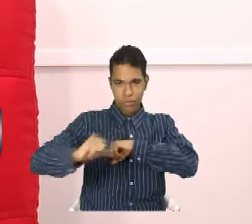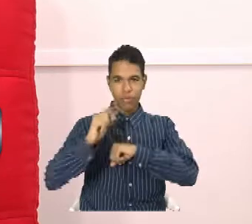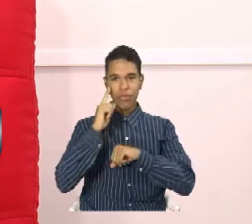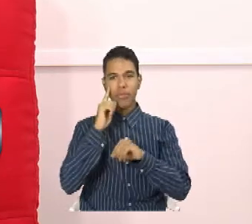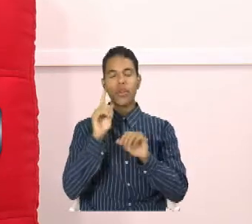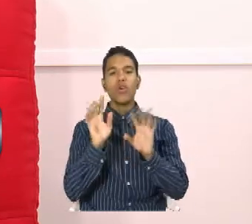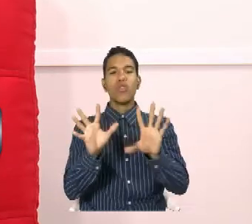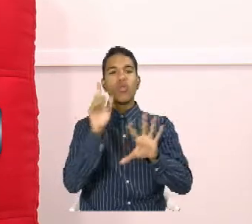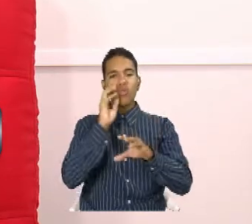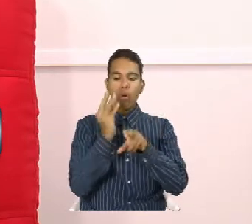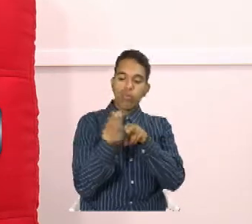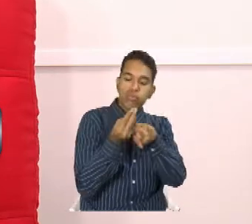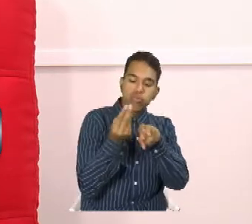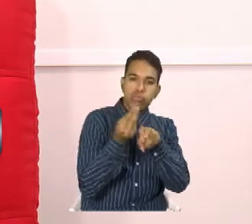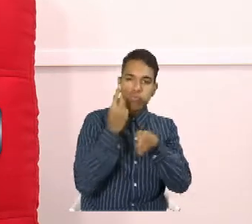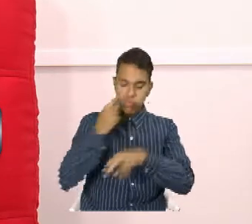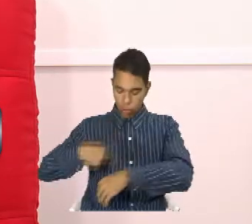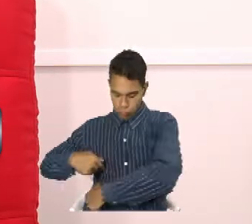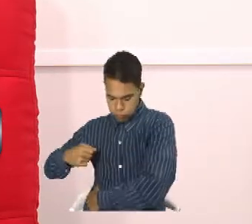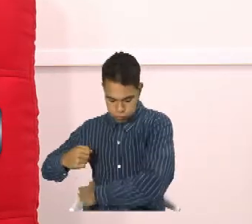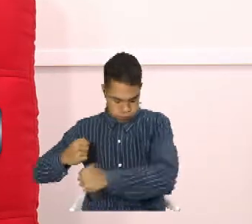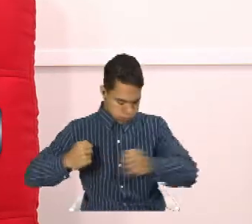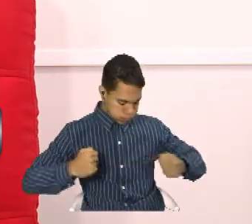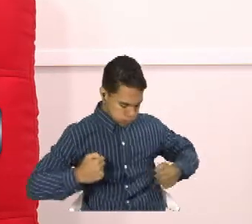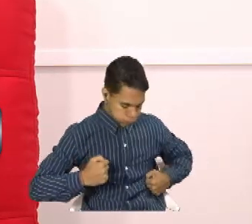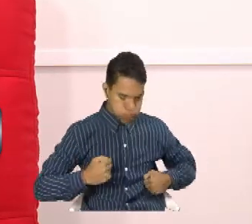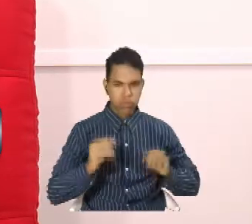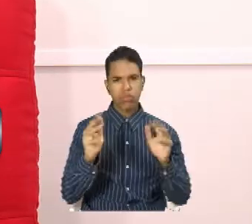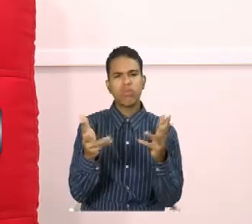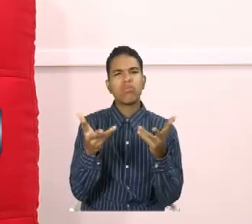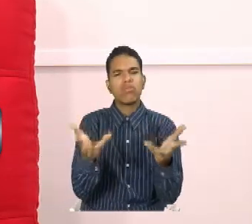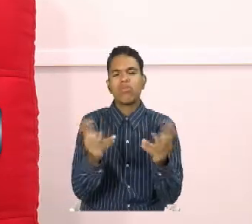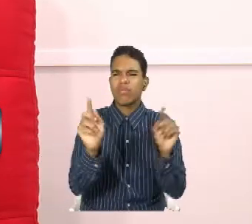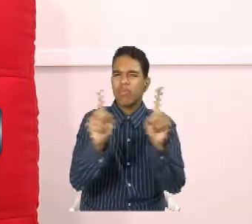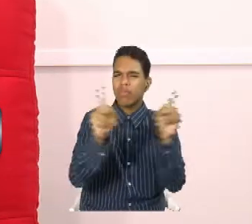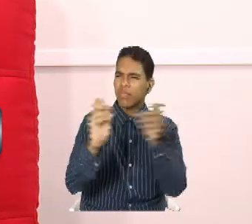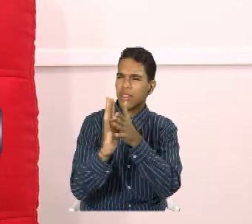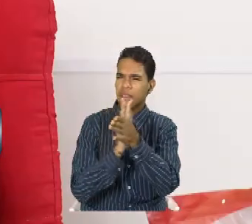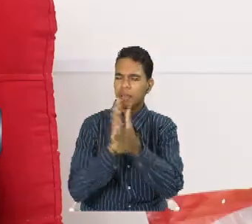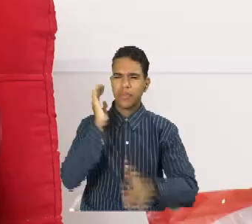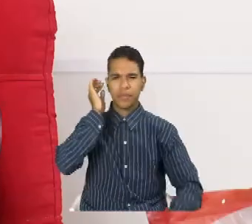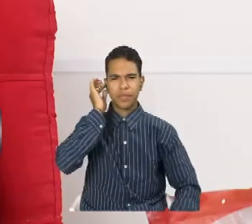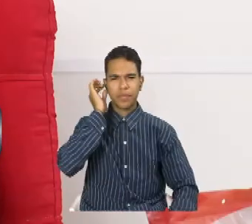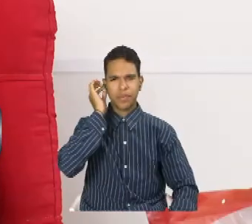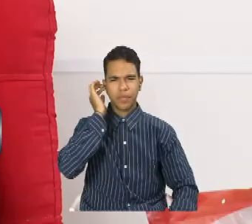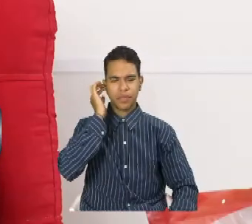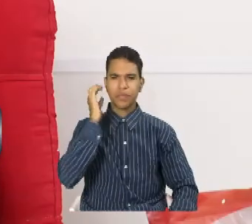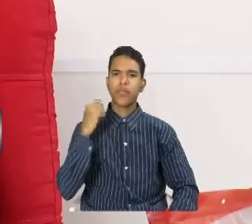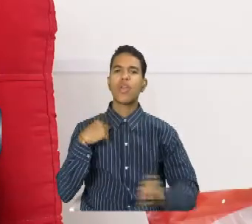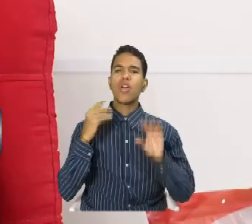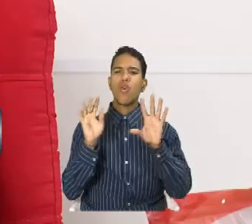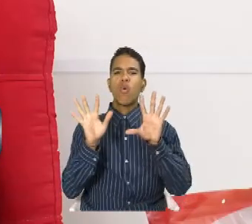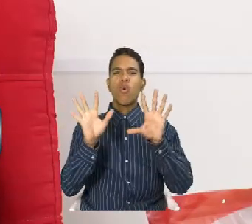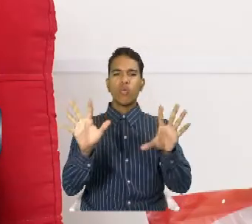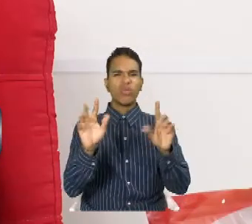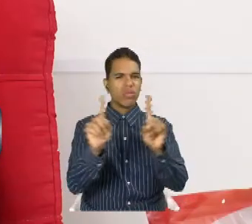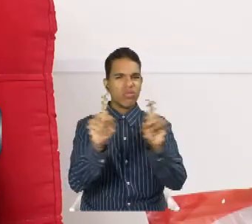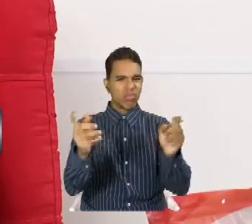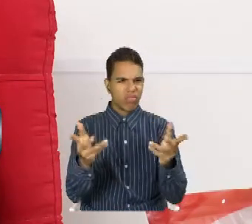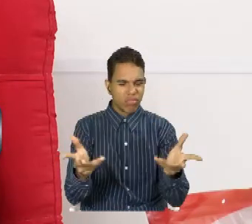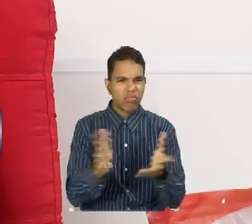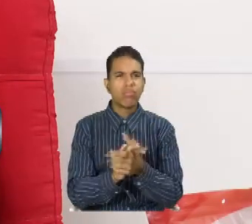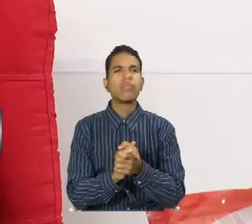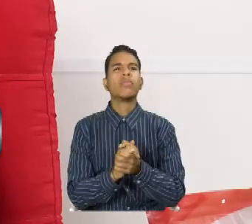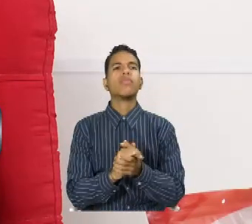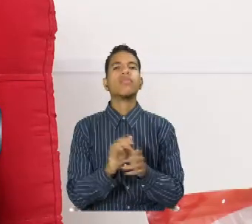uso adecuado de las fajas. ¿En qué consiste un posoperatorio? Bueno, el posoperatorio consiste en un tipo